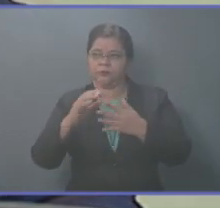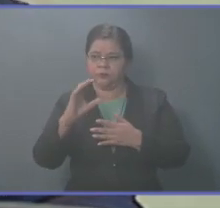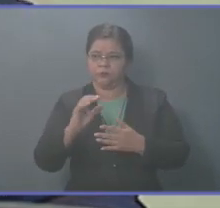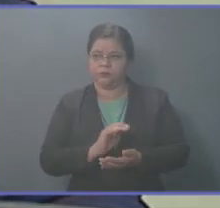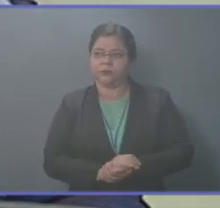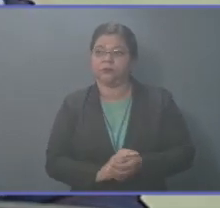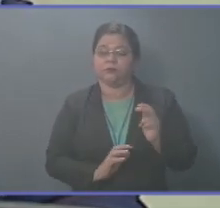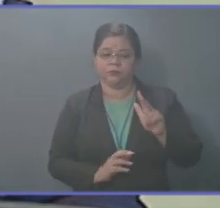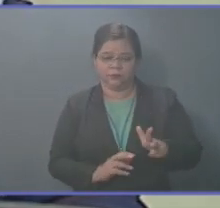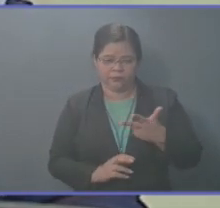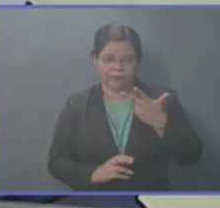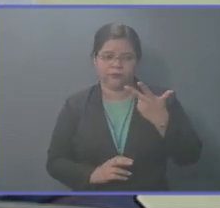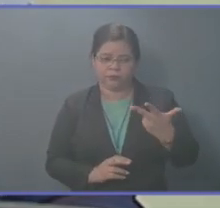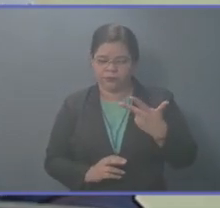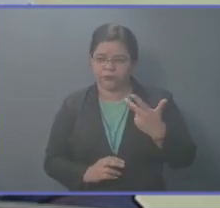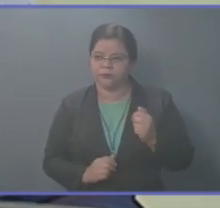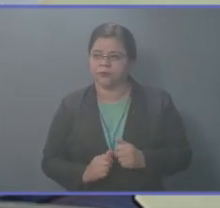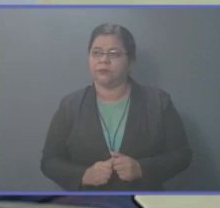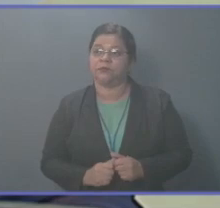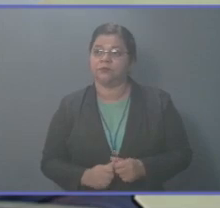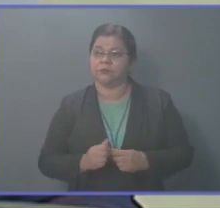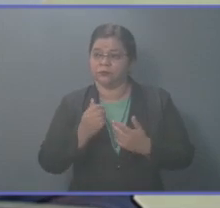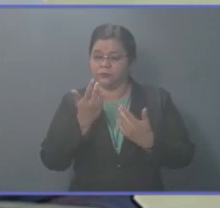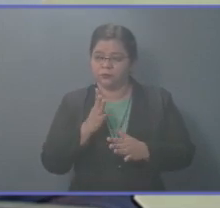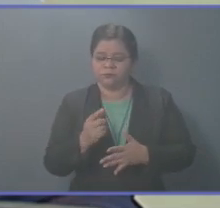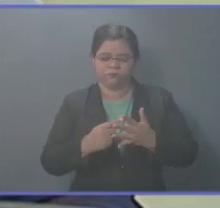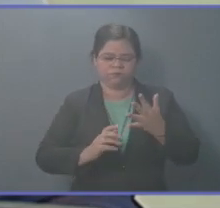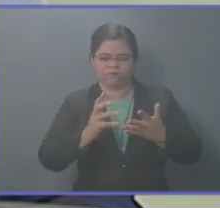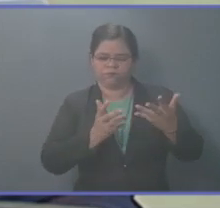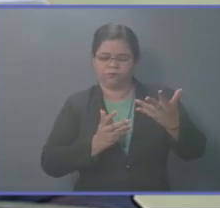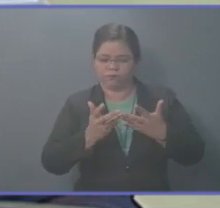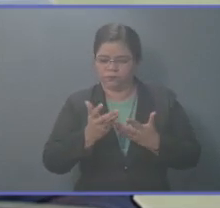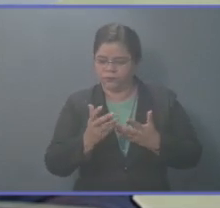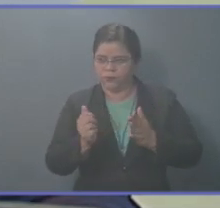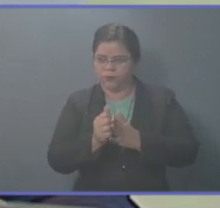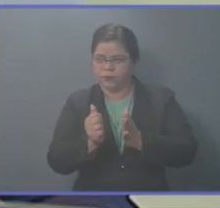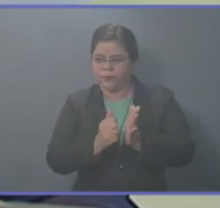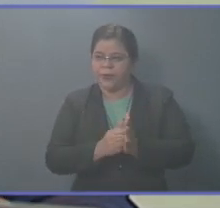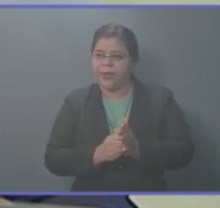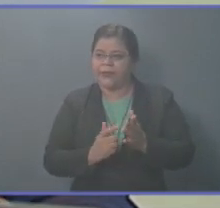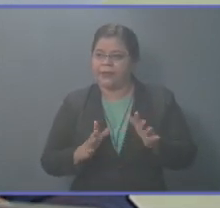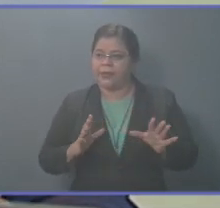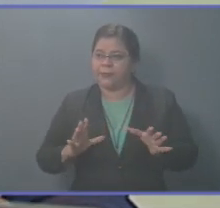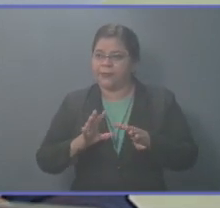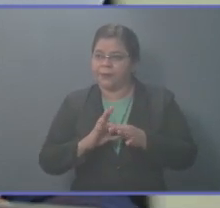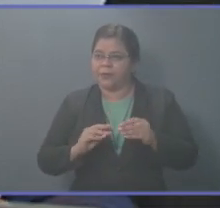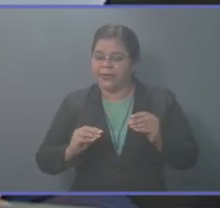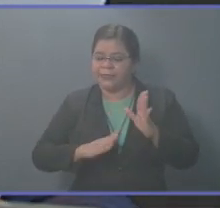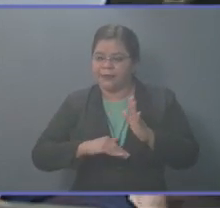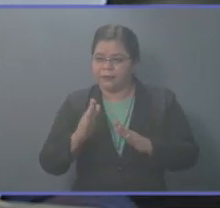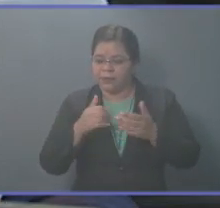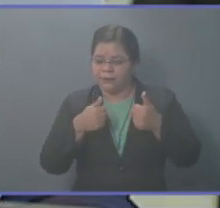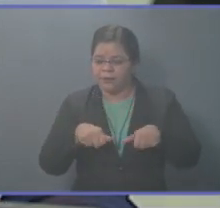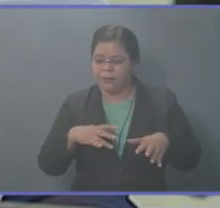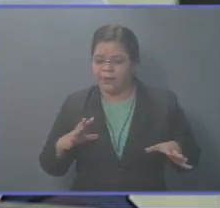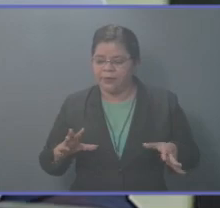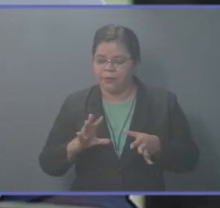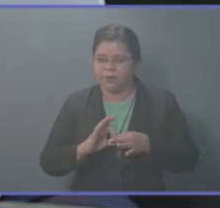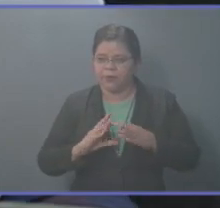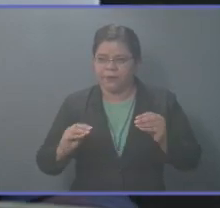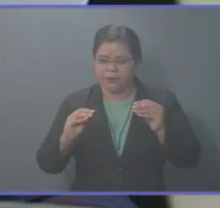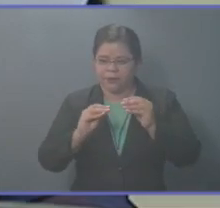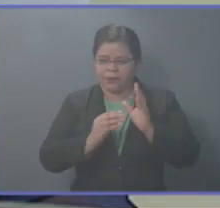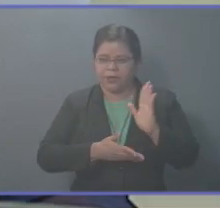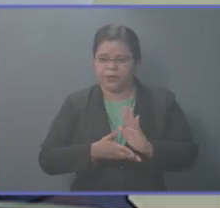Tercero, sobre la posibilidad de presentar la demanda de inconstitucionalidad en el Juzgado de Paz. Una cuestión preliminar que debe de ser abordada es si la demanda